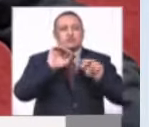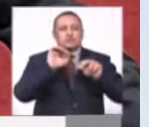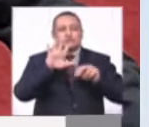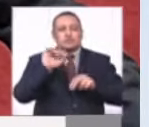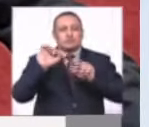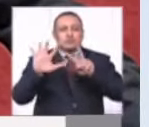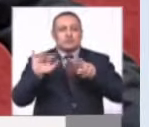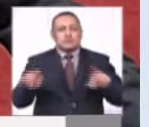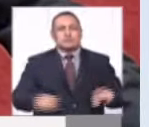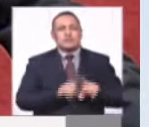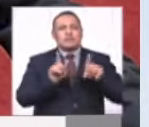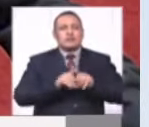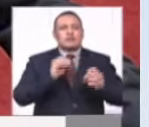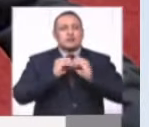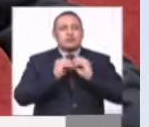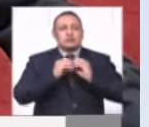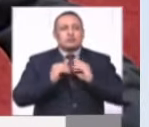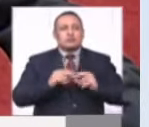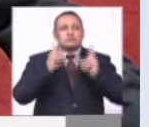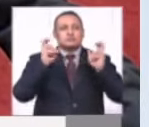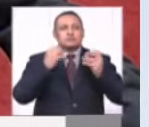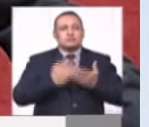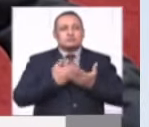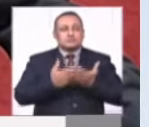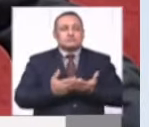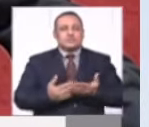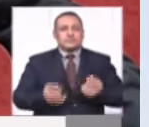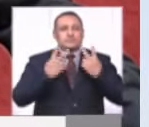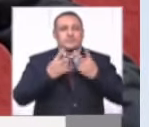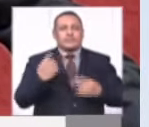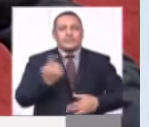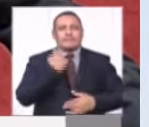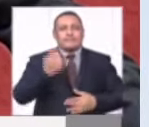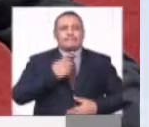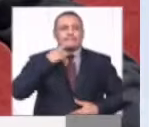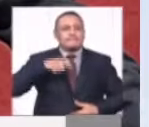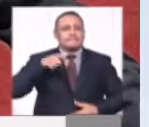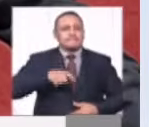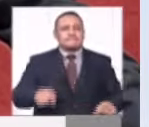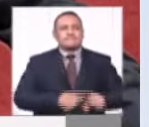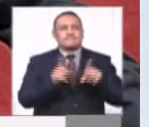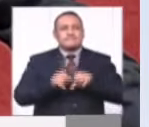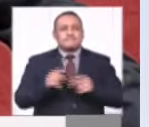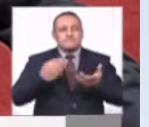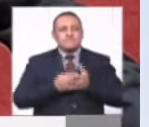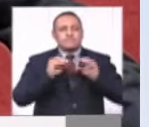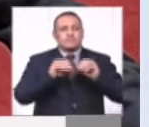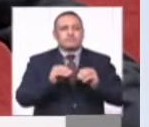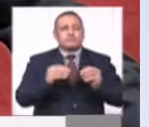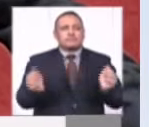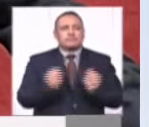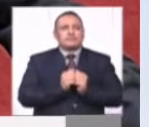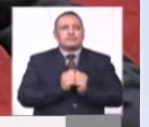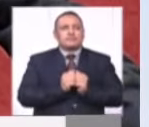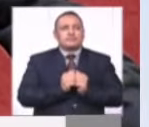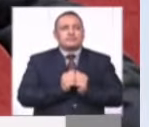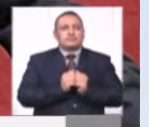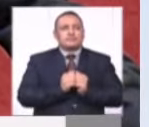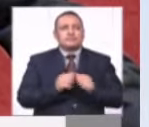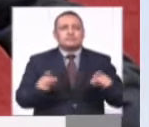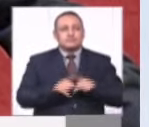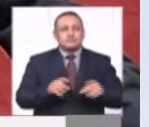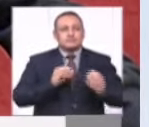31557 para regular elementos que son necesarios para la aplicación